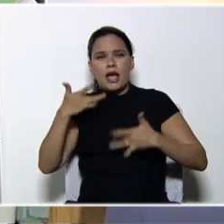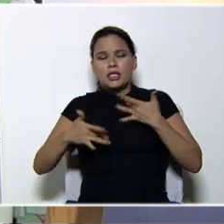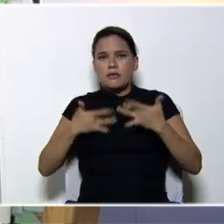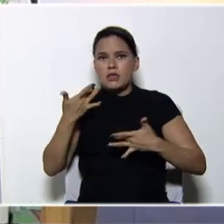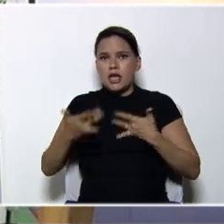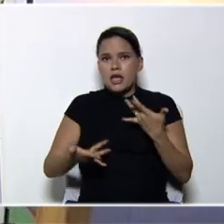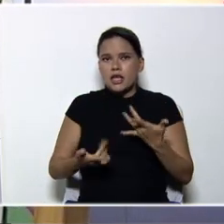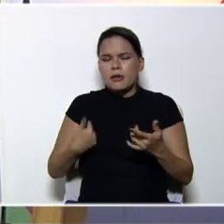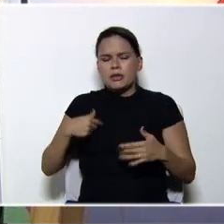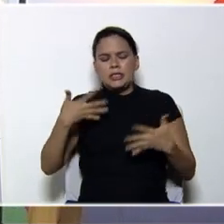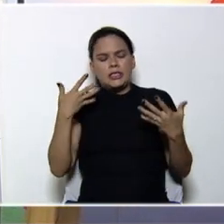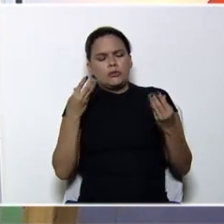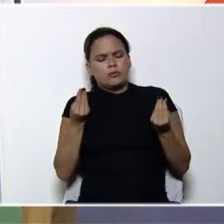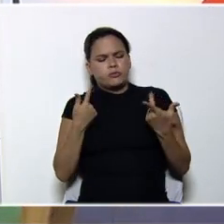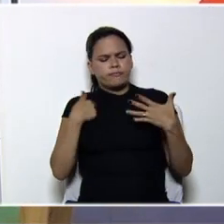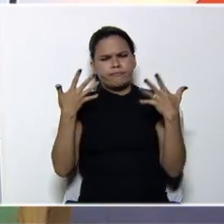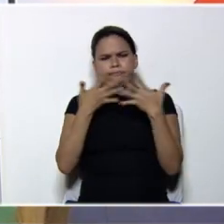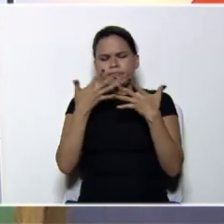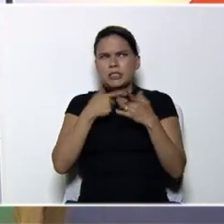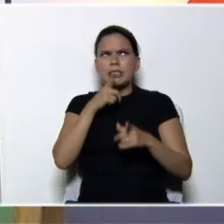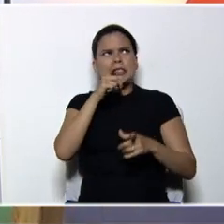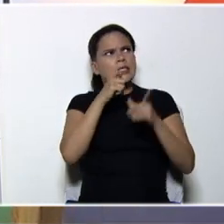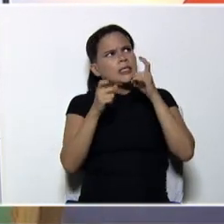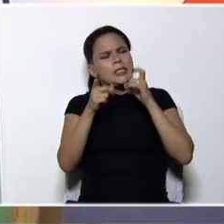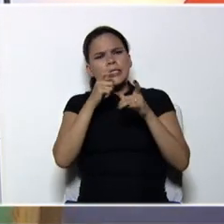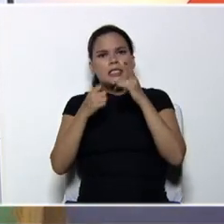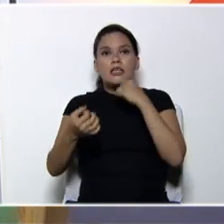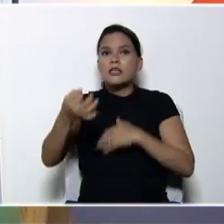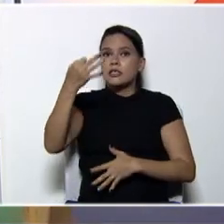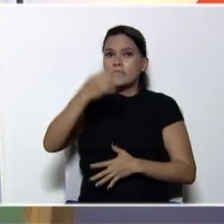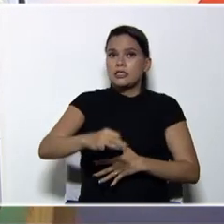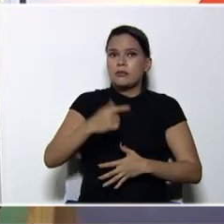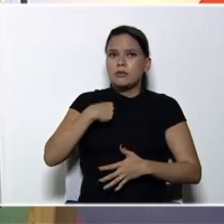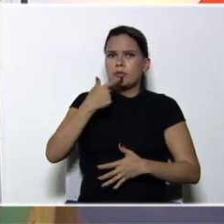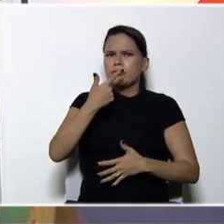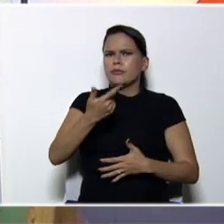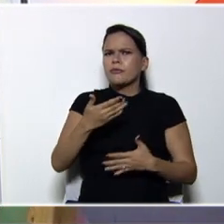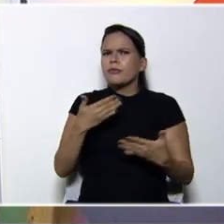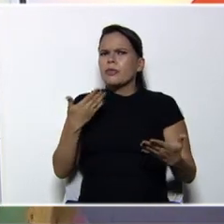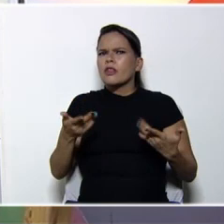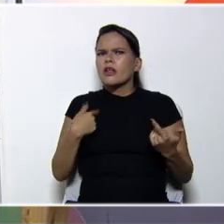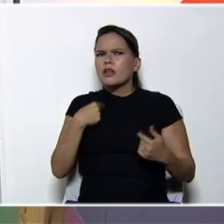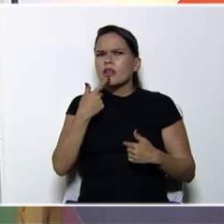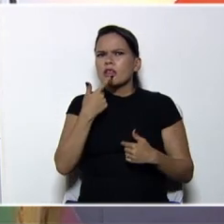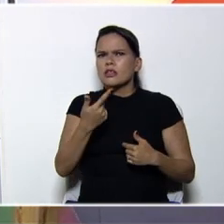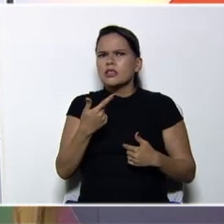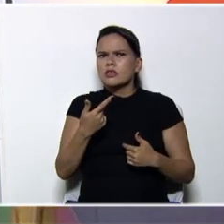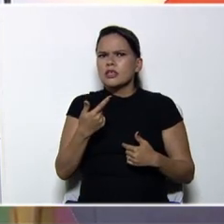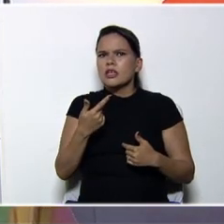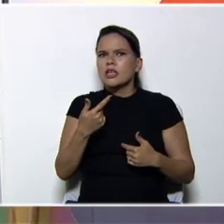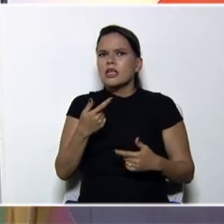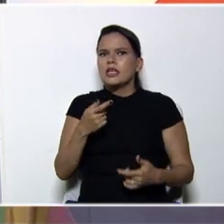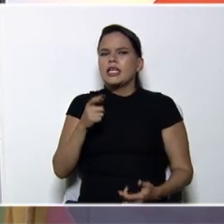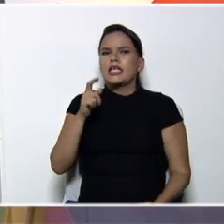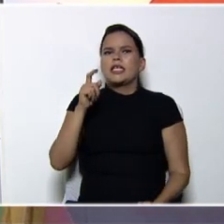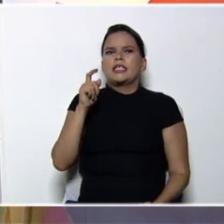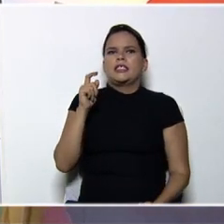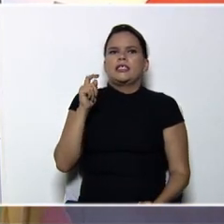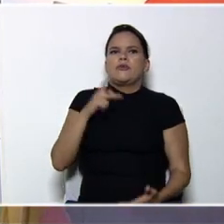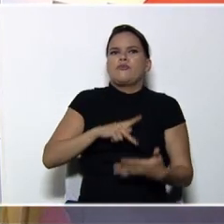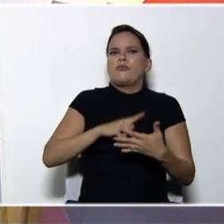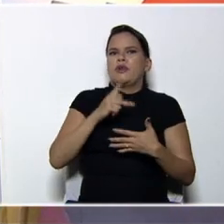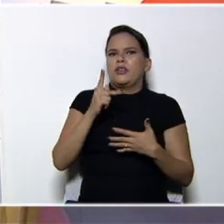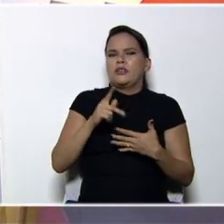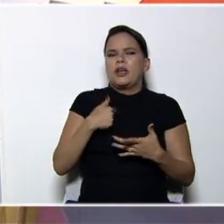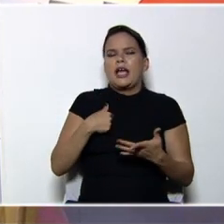surgir muchas dudas, empiezan a salir muchas inquietudes y siempre nos referimos a algo que le llaman la tesis. El capítulo 1, capítulo